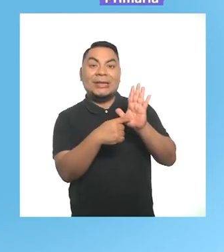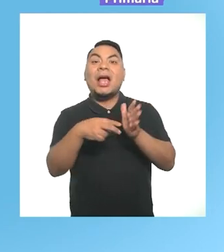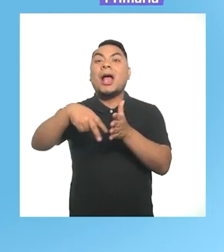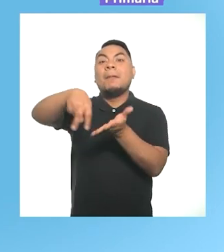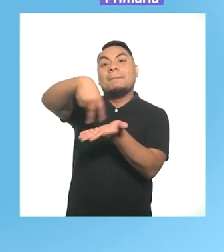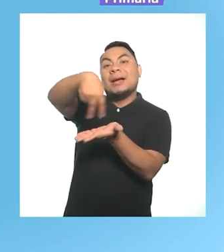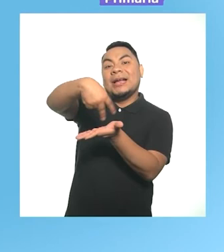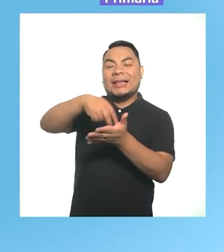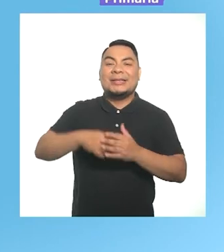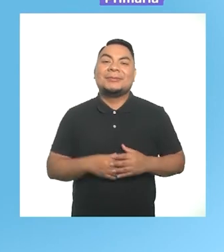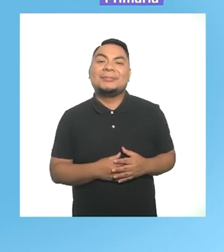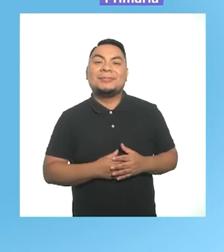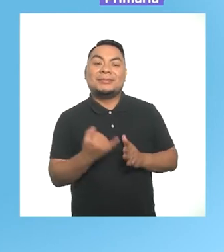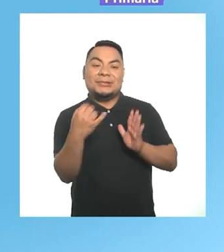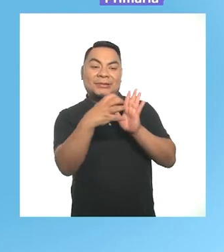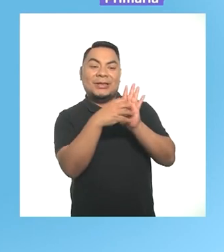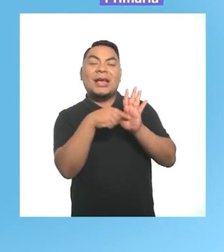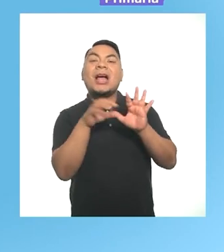Bailar.